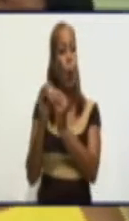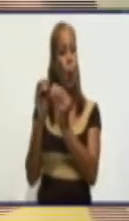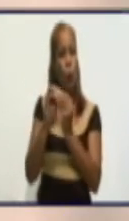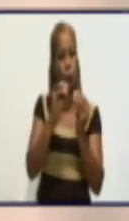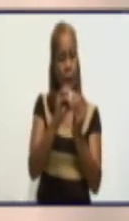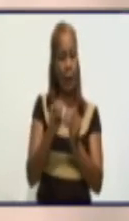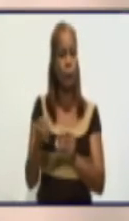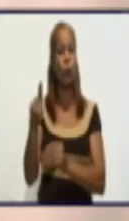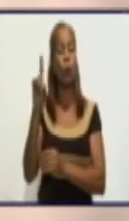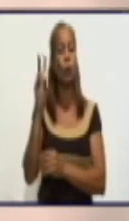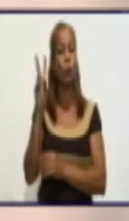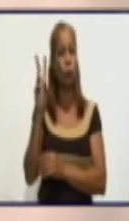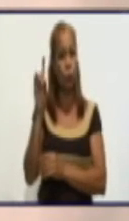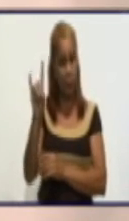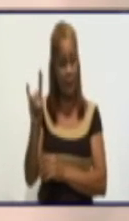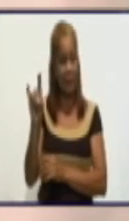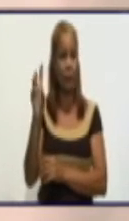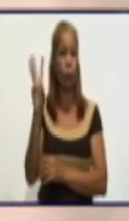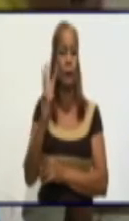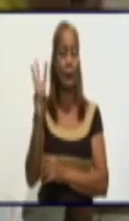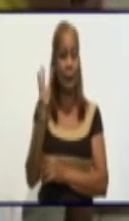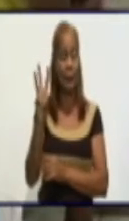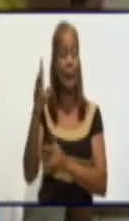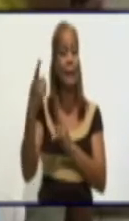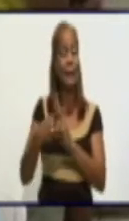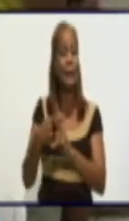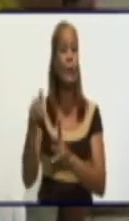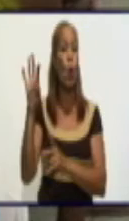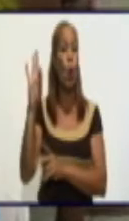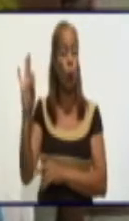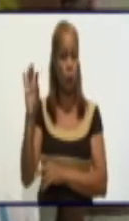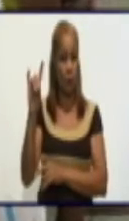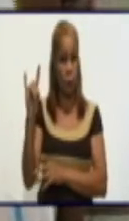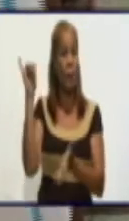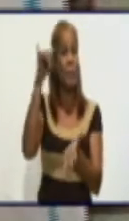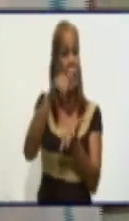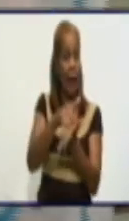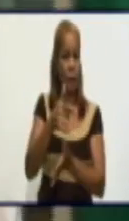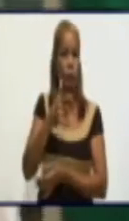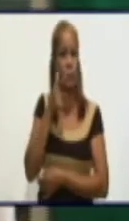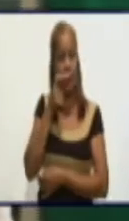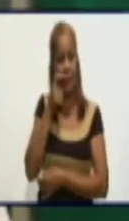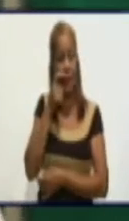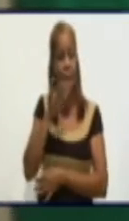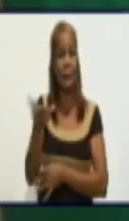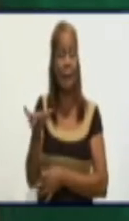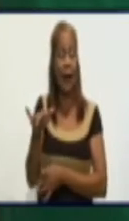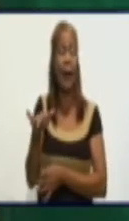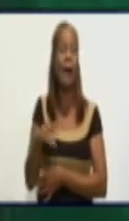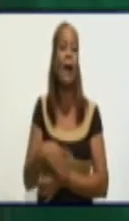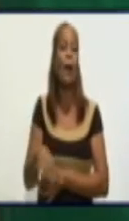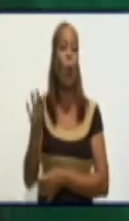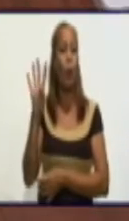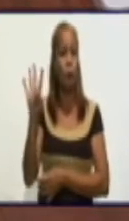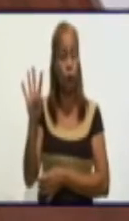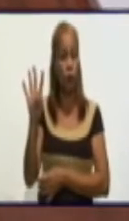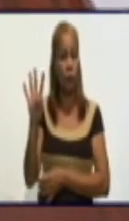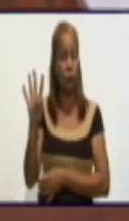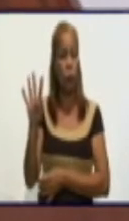933 y se vigilan 89 viajeros la provincia común un total de 5 mil 442